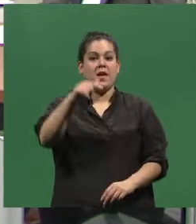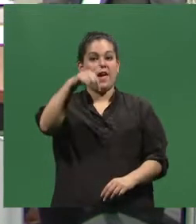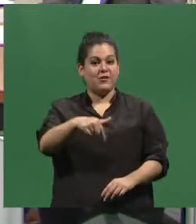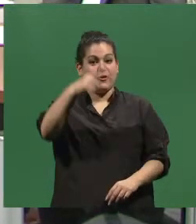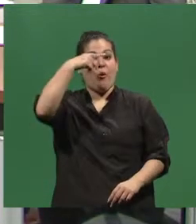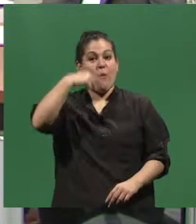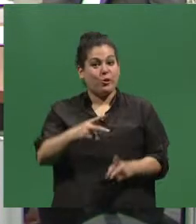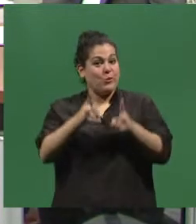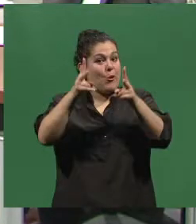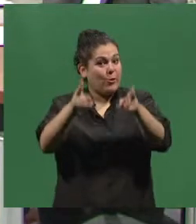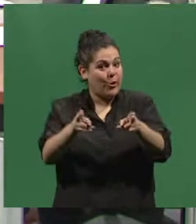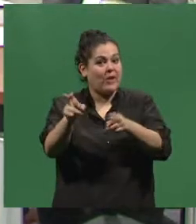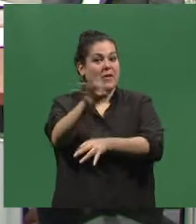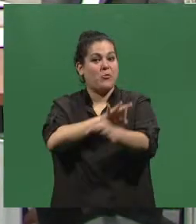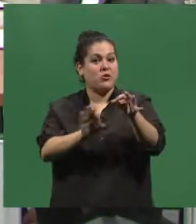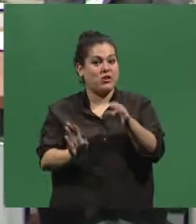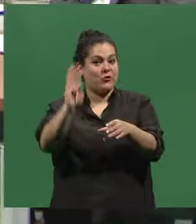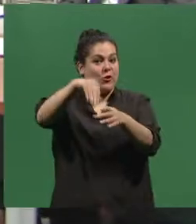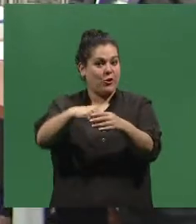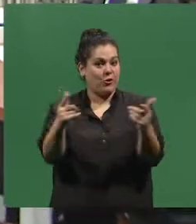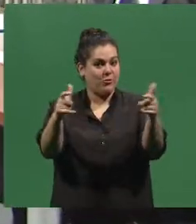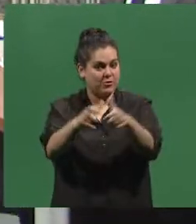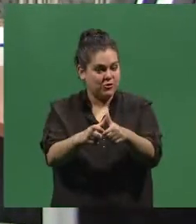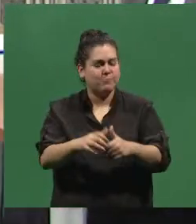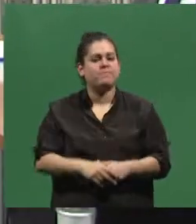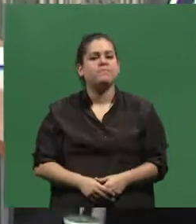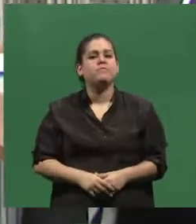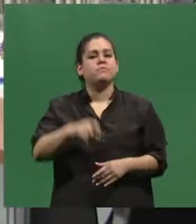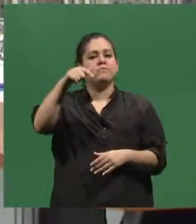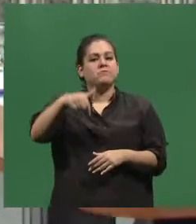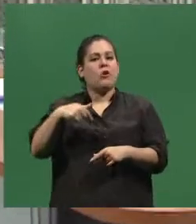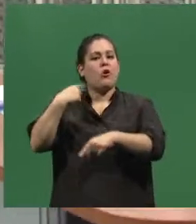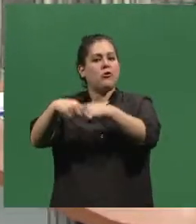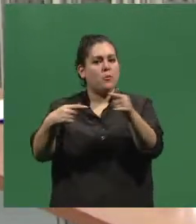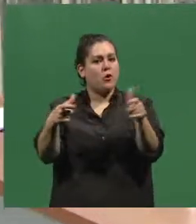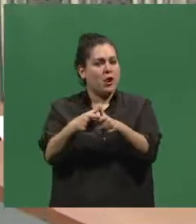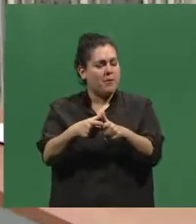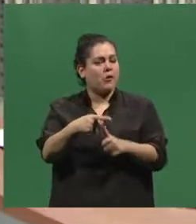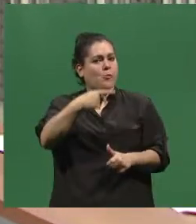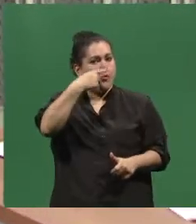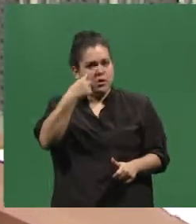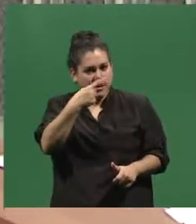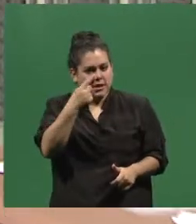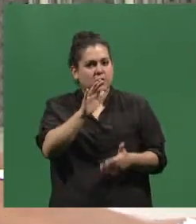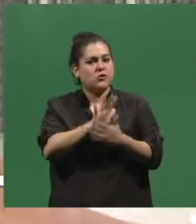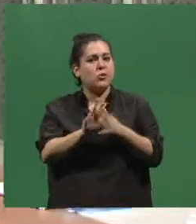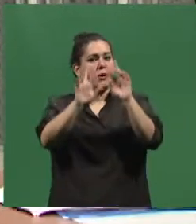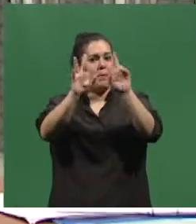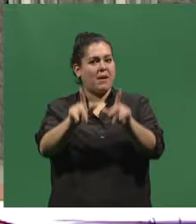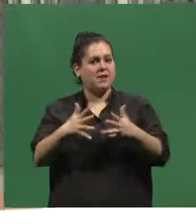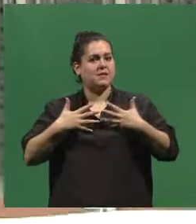Este es el último bloque de Proyecto en Comisión. Seguimos con este programa que es muy interesante sobre las políticas